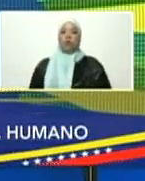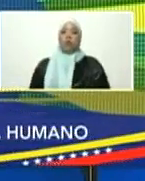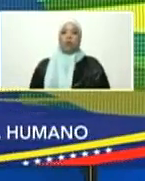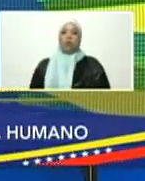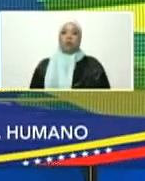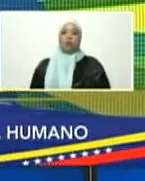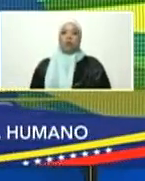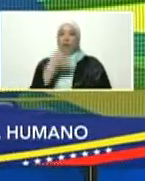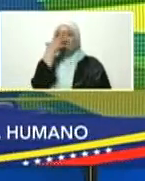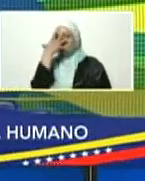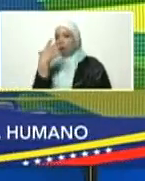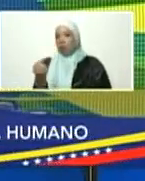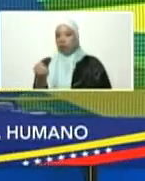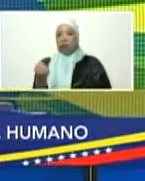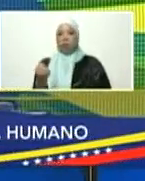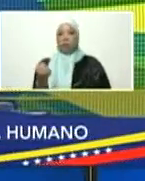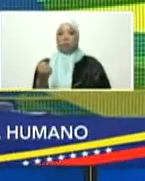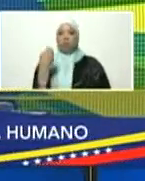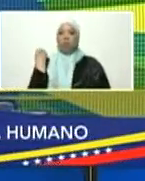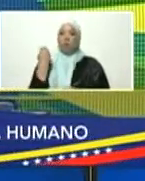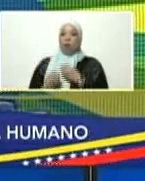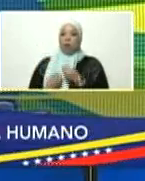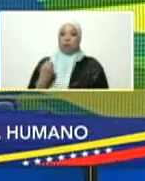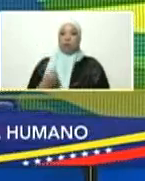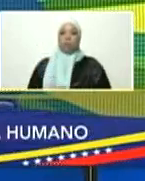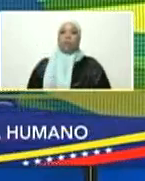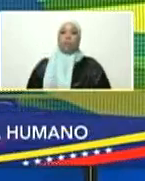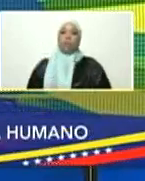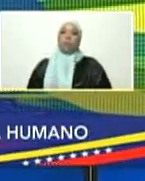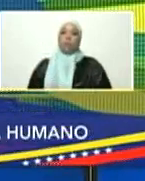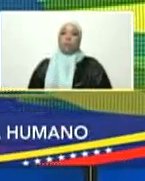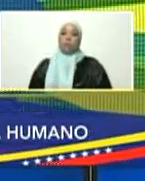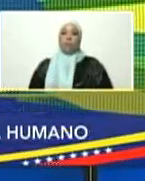Yo entiendo que Sebastián Piñera lo haga.